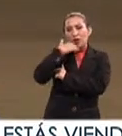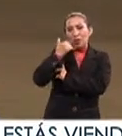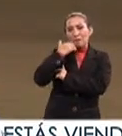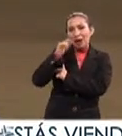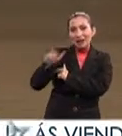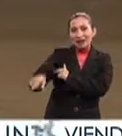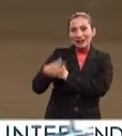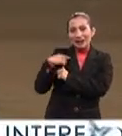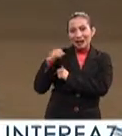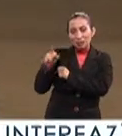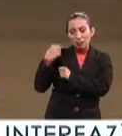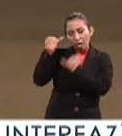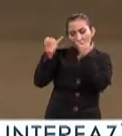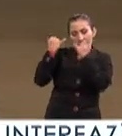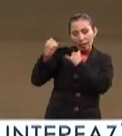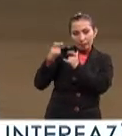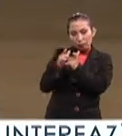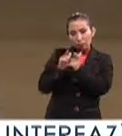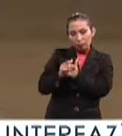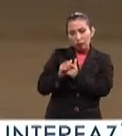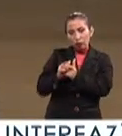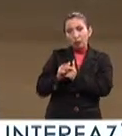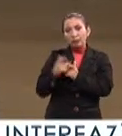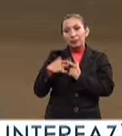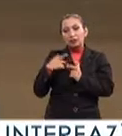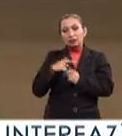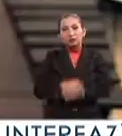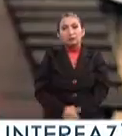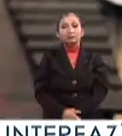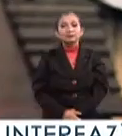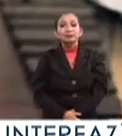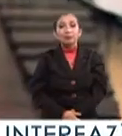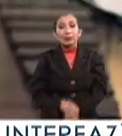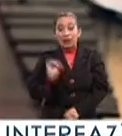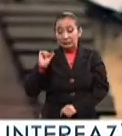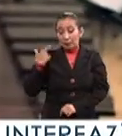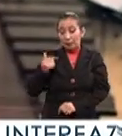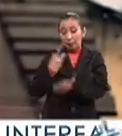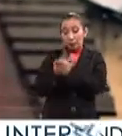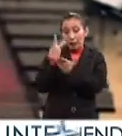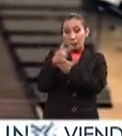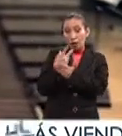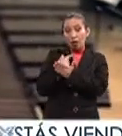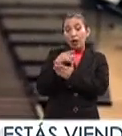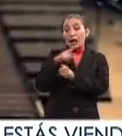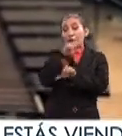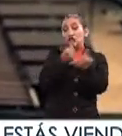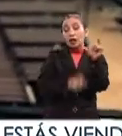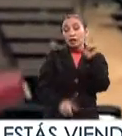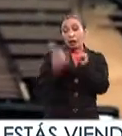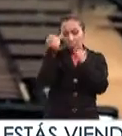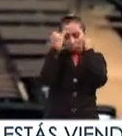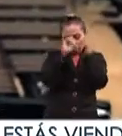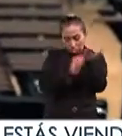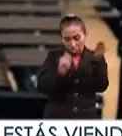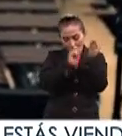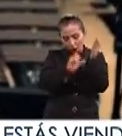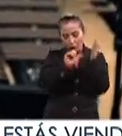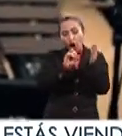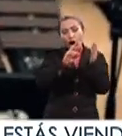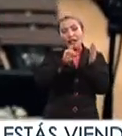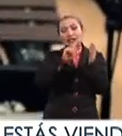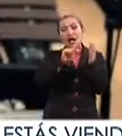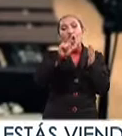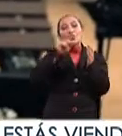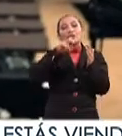de las piezas de esta agrupación. El recién galardonado con el Premio Nacional de Composición Orquestal Luis